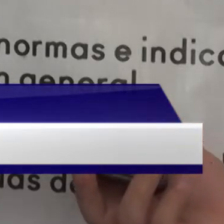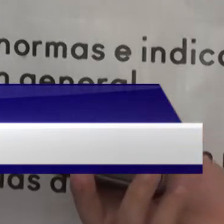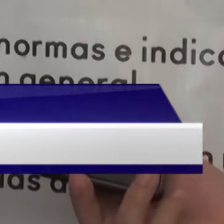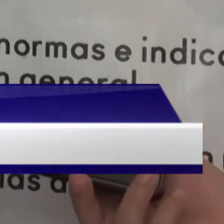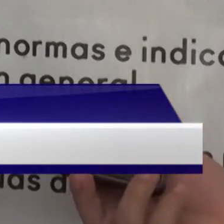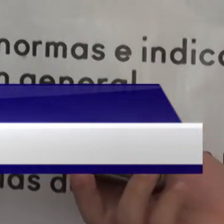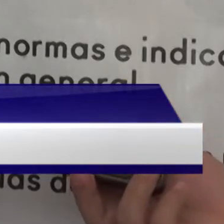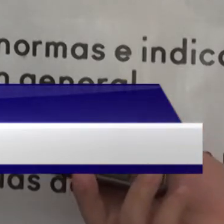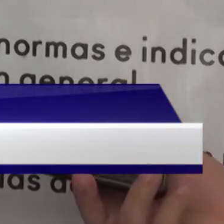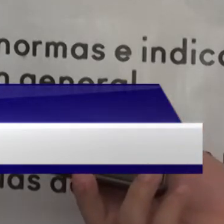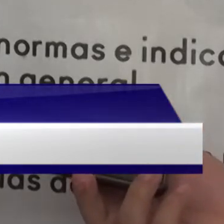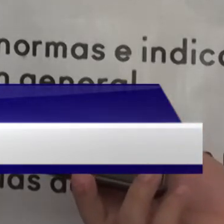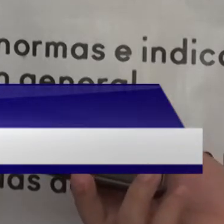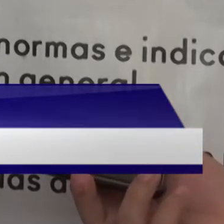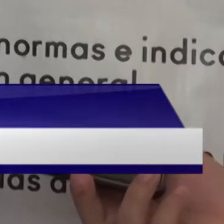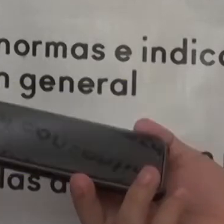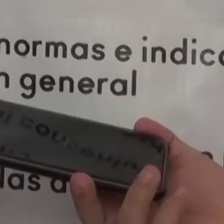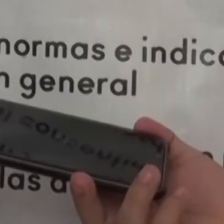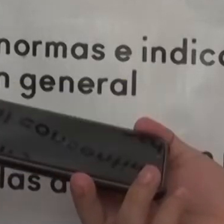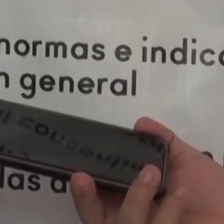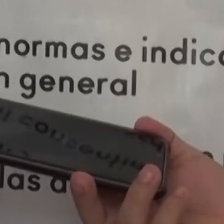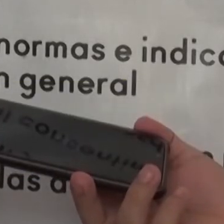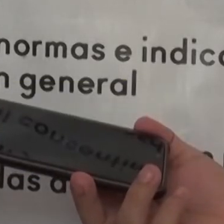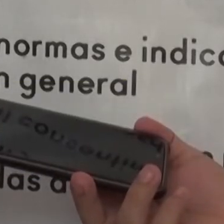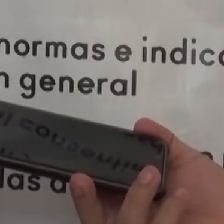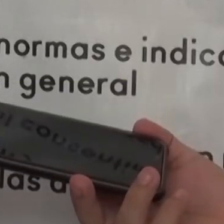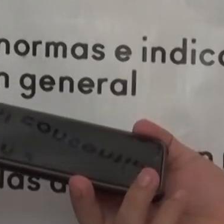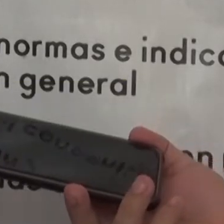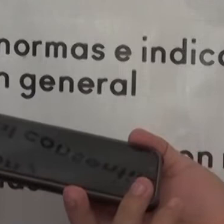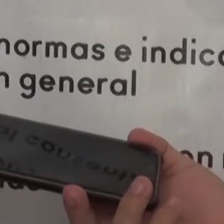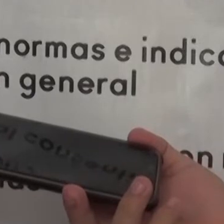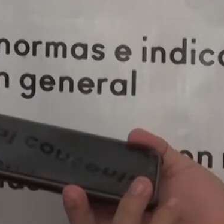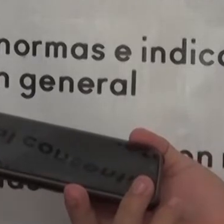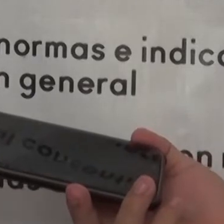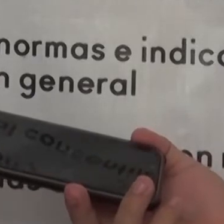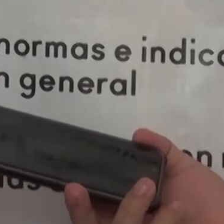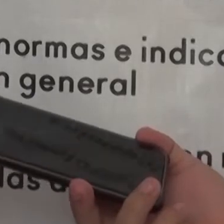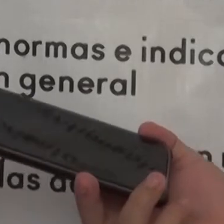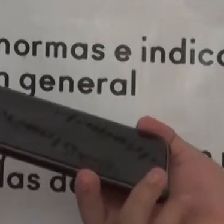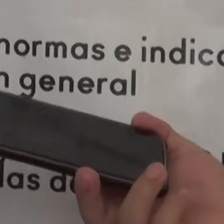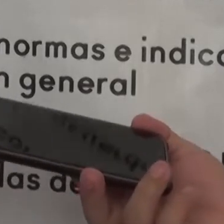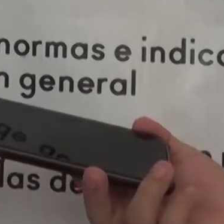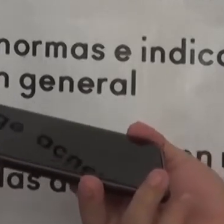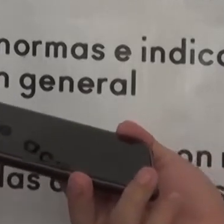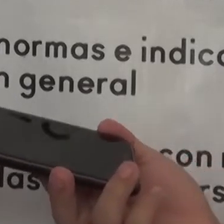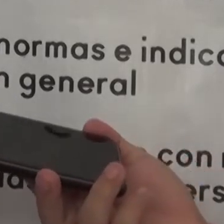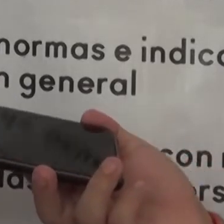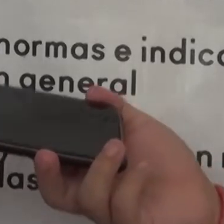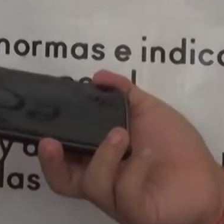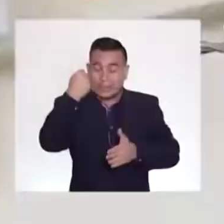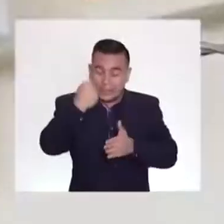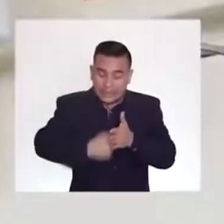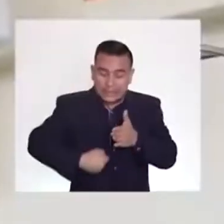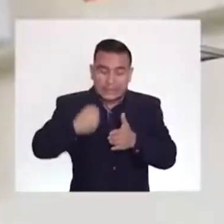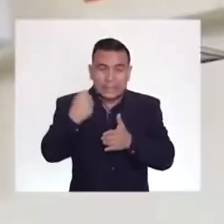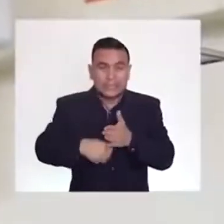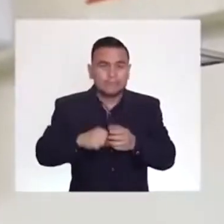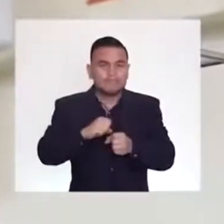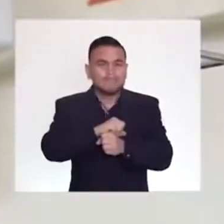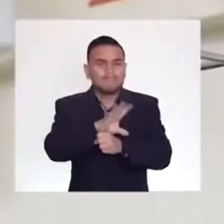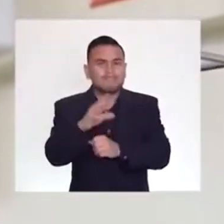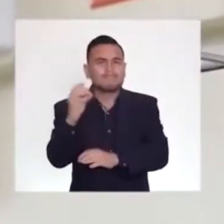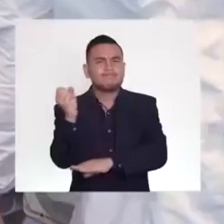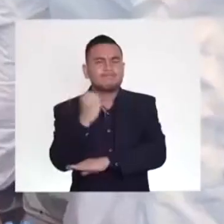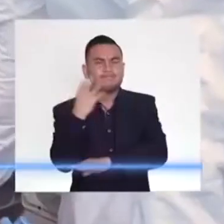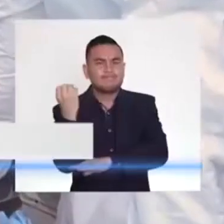influyendo de forma positiva, de forma negativa, perdón, en todo esto, y eso hace que los niveles de ansiedad suban. El trabajo que